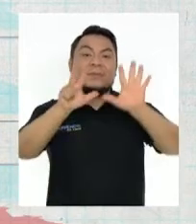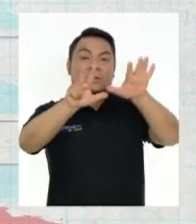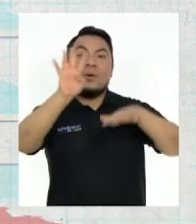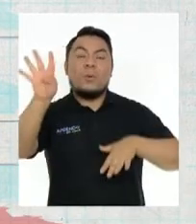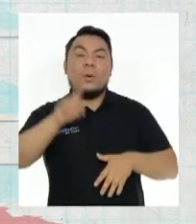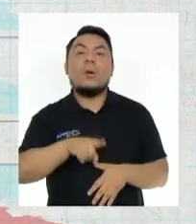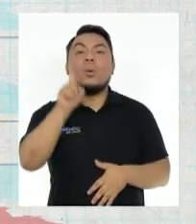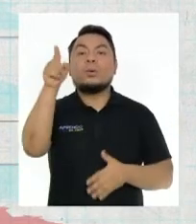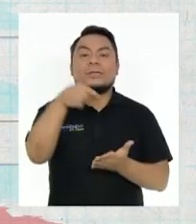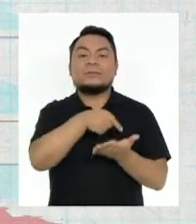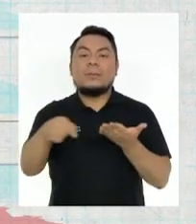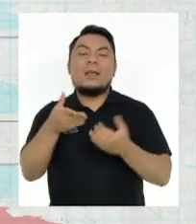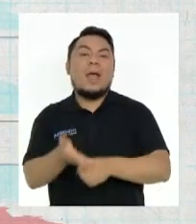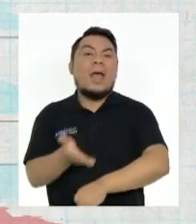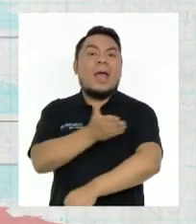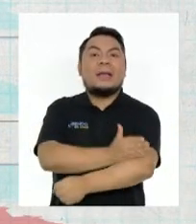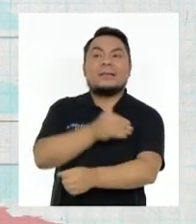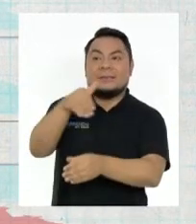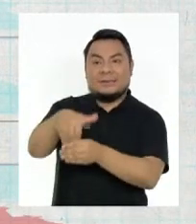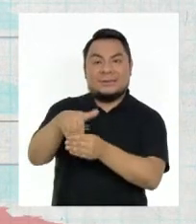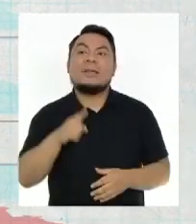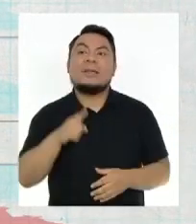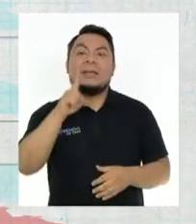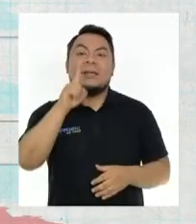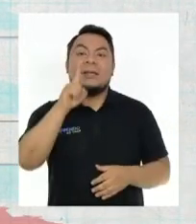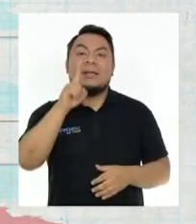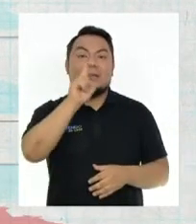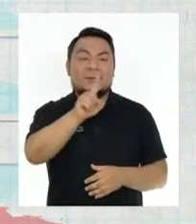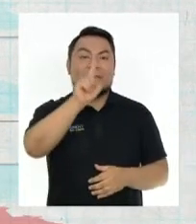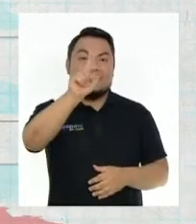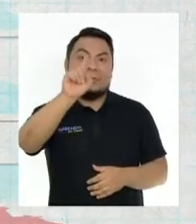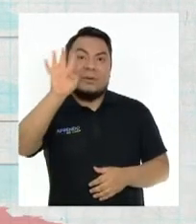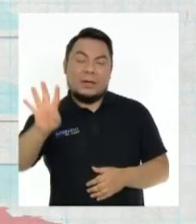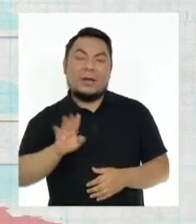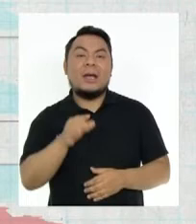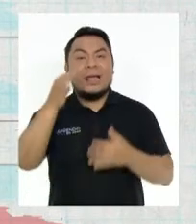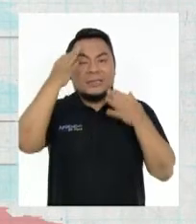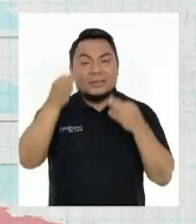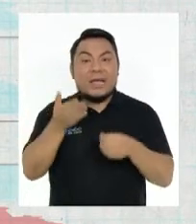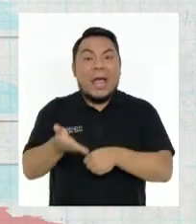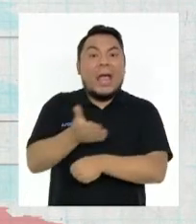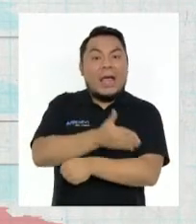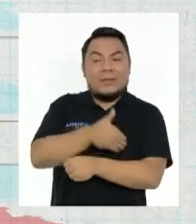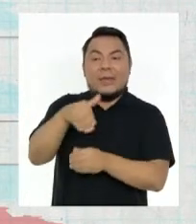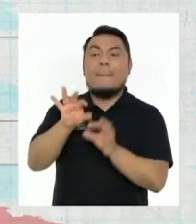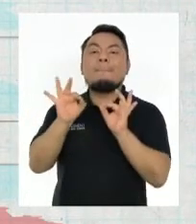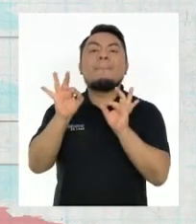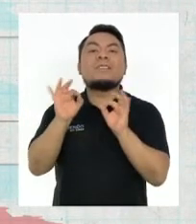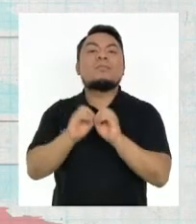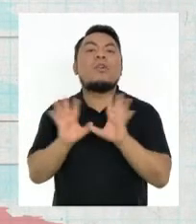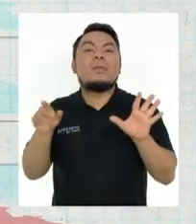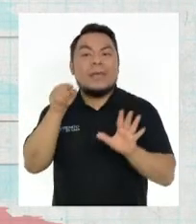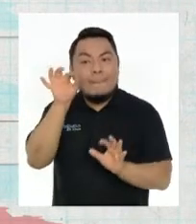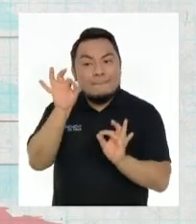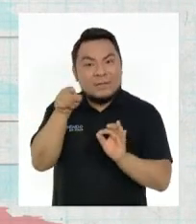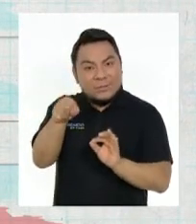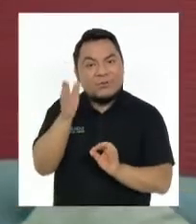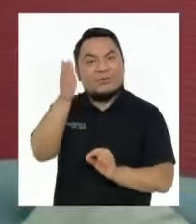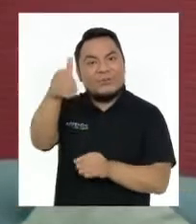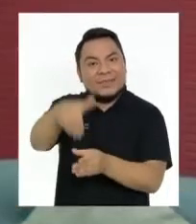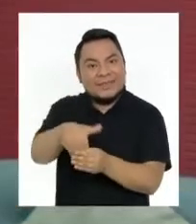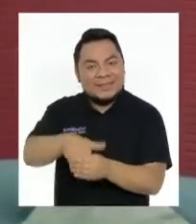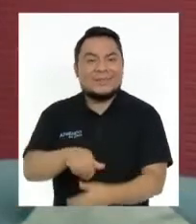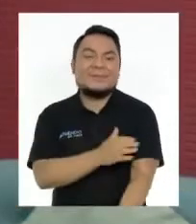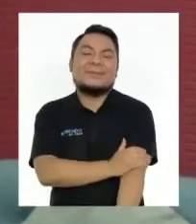84 una semana antes de la elección y 114 lo deciden el mismo día de la elección. ¿Y